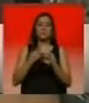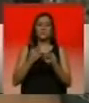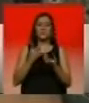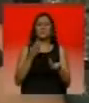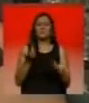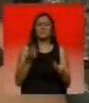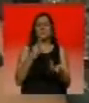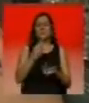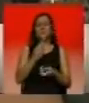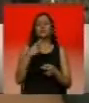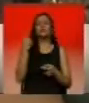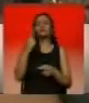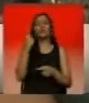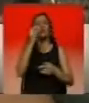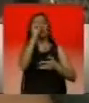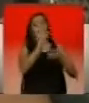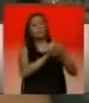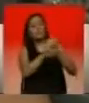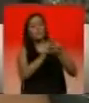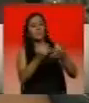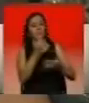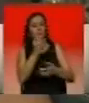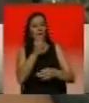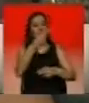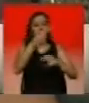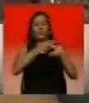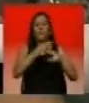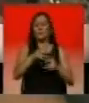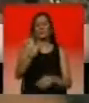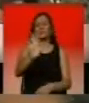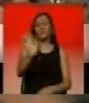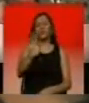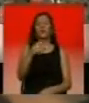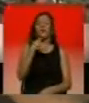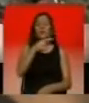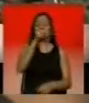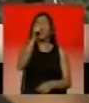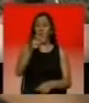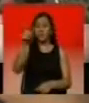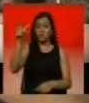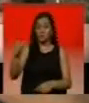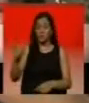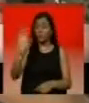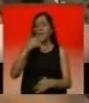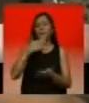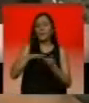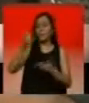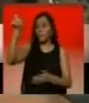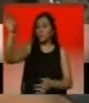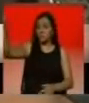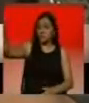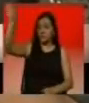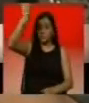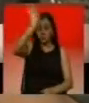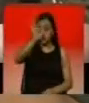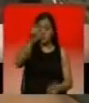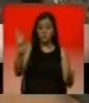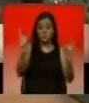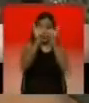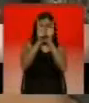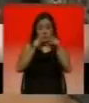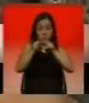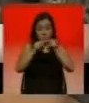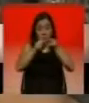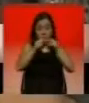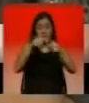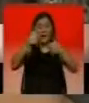se trata de cuestionar el nombre. Aquí se trata de que la persona que vaya a frentear el próximo proceso electoral en su